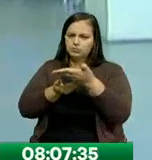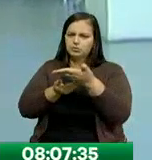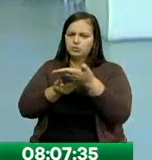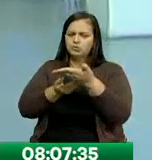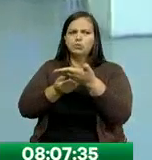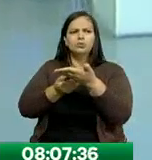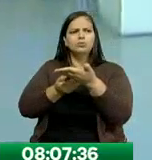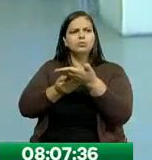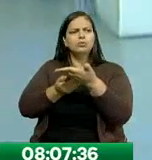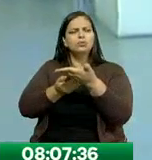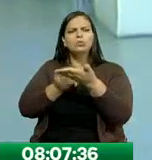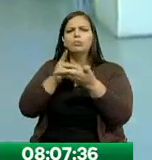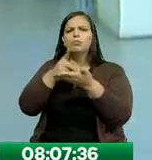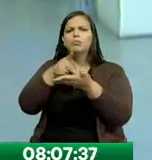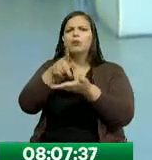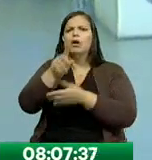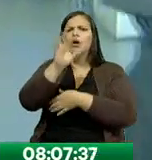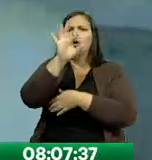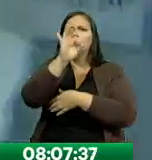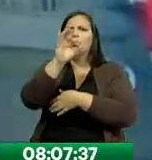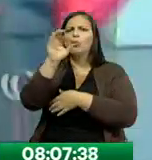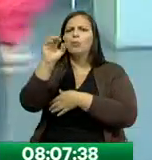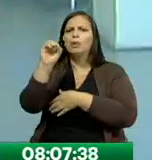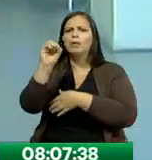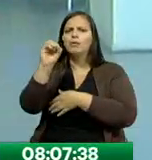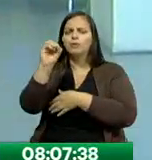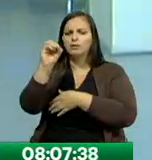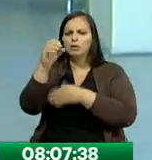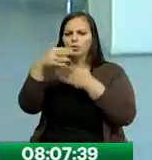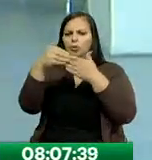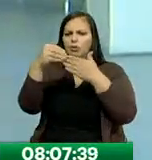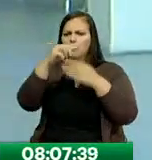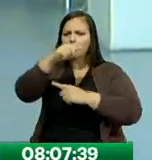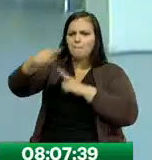Y ellos mismos le mandaron en la factura anterior que no tenía deuda pendiente.